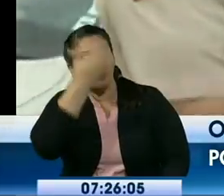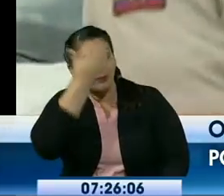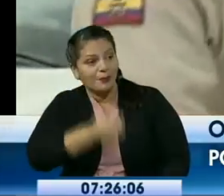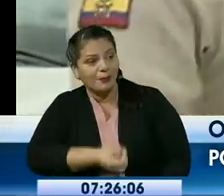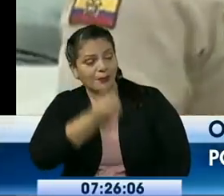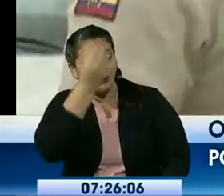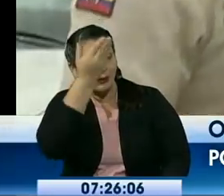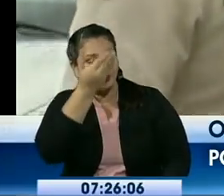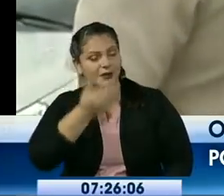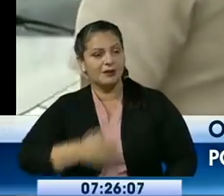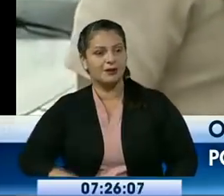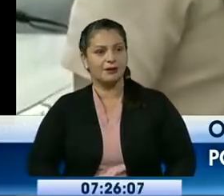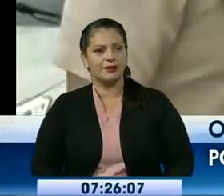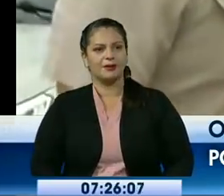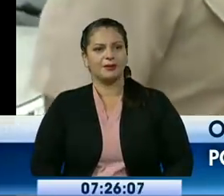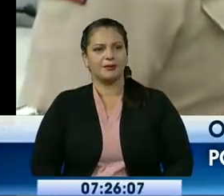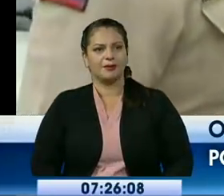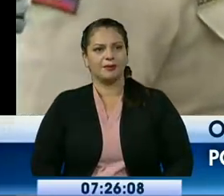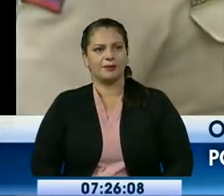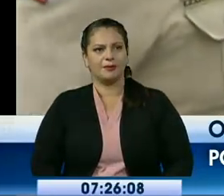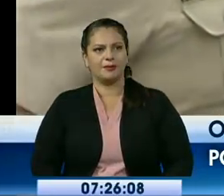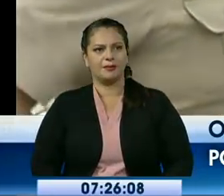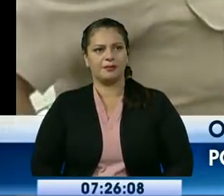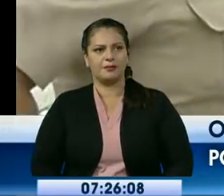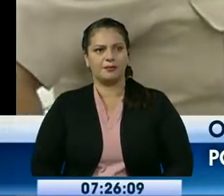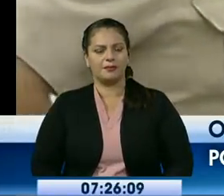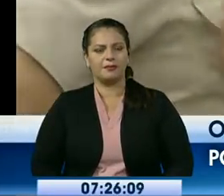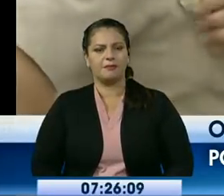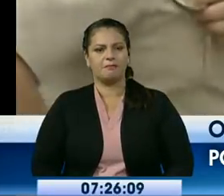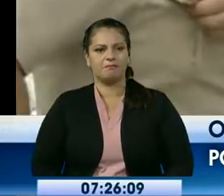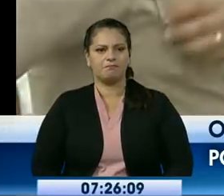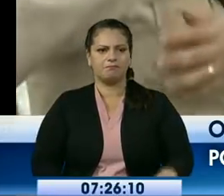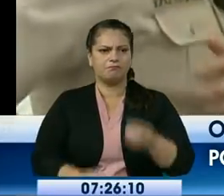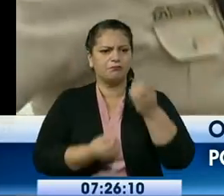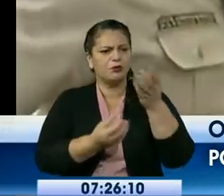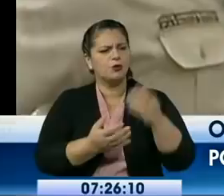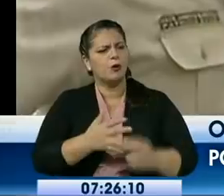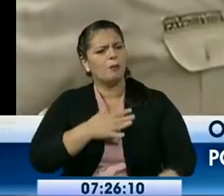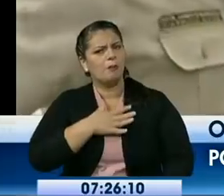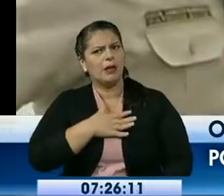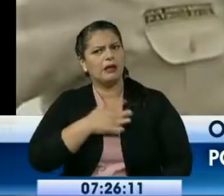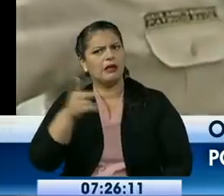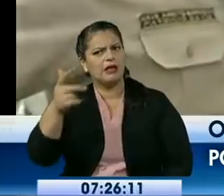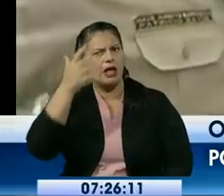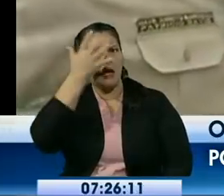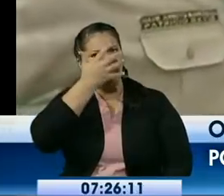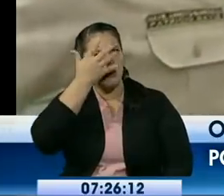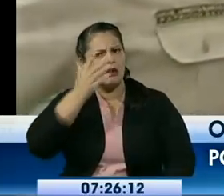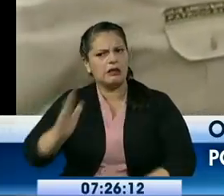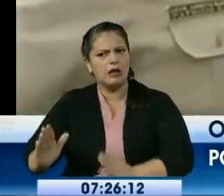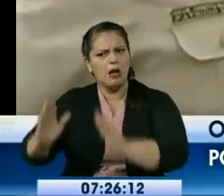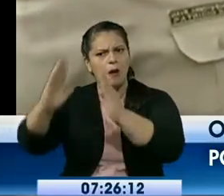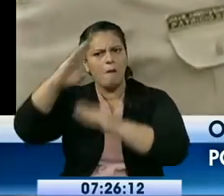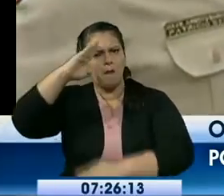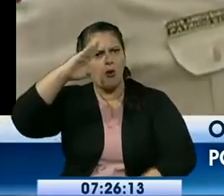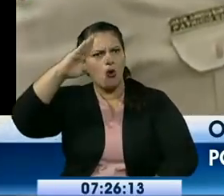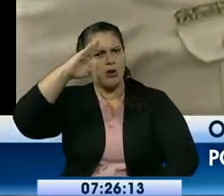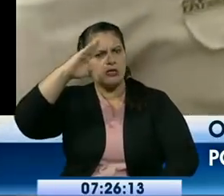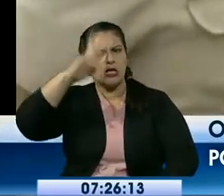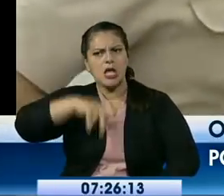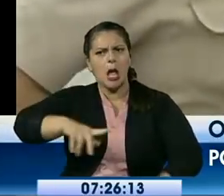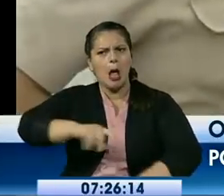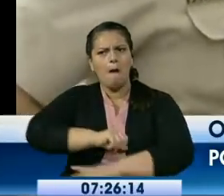de entrevistarle, me solidarizo con la policía por lo registrado el fin de semana en Esmeraldas. Muchas gracias. En este sentido, en breves